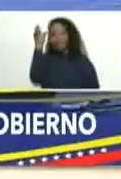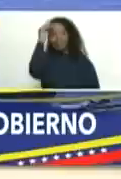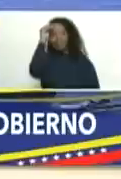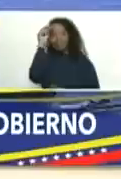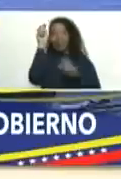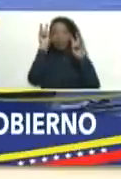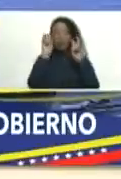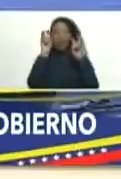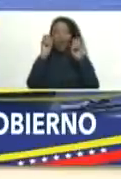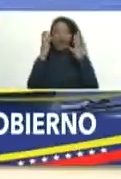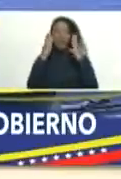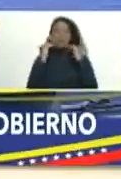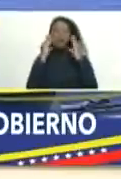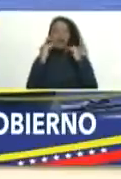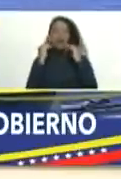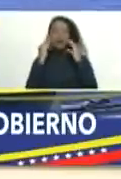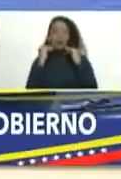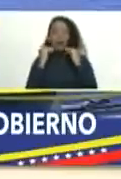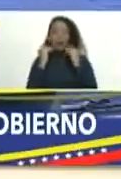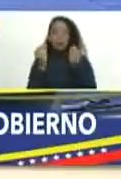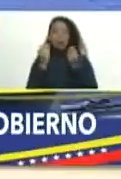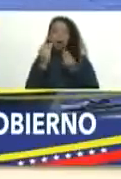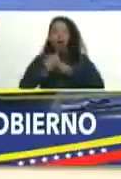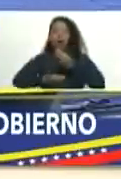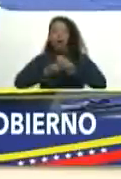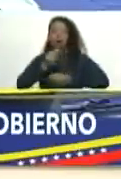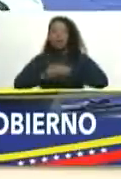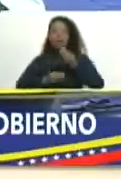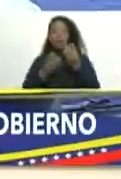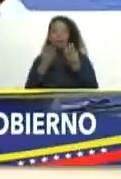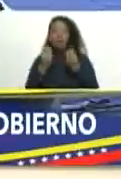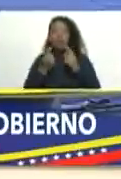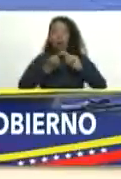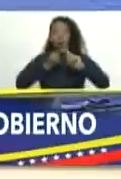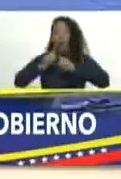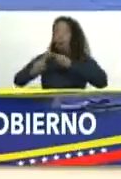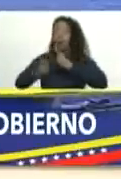hemos tenido que aprender a hacer mucho,